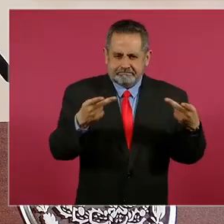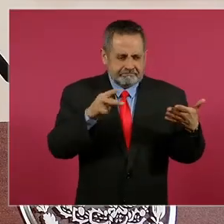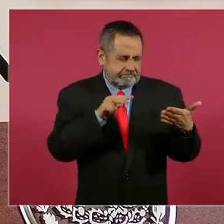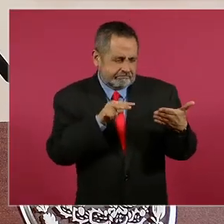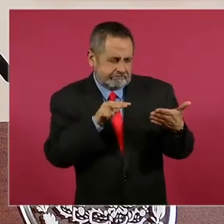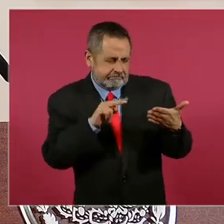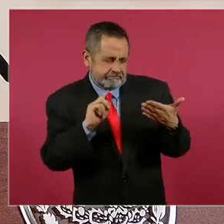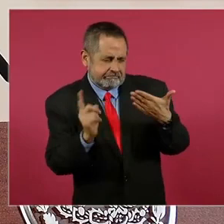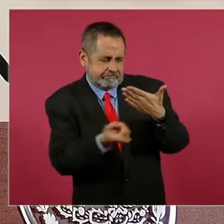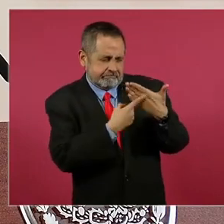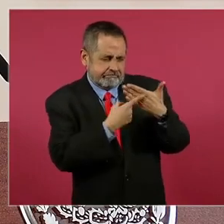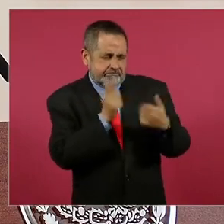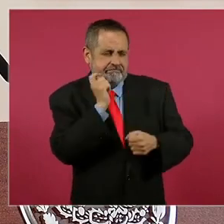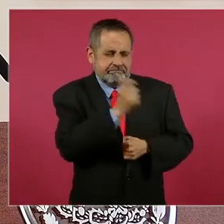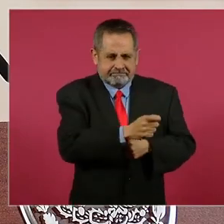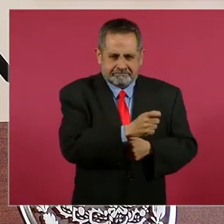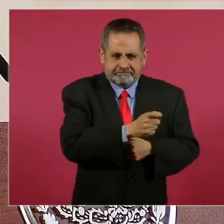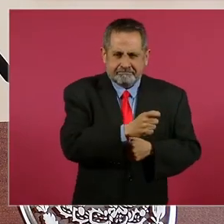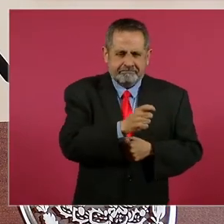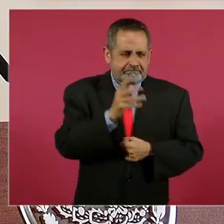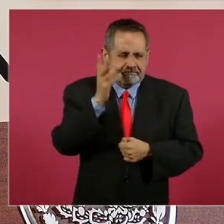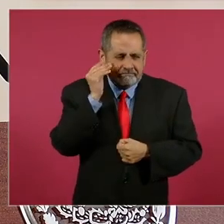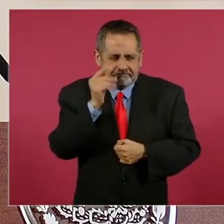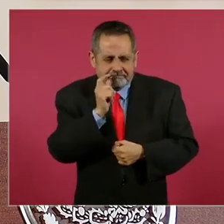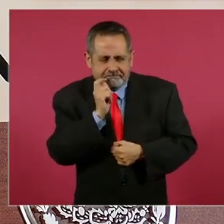escuchar la radio y a ver la televisión,